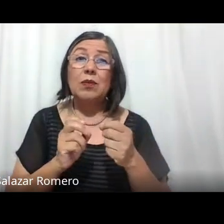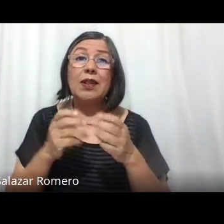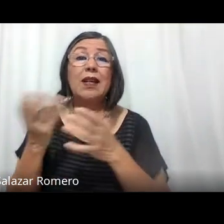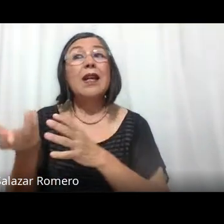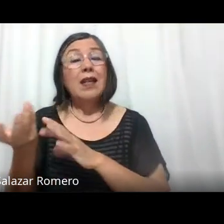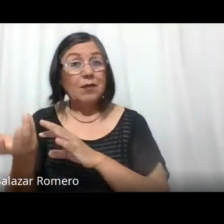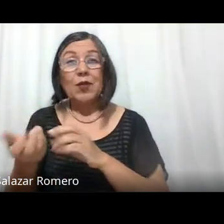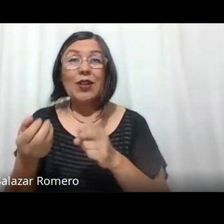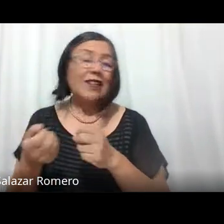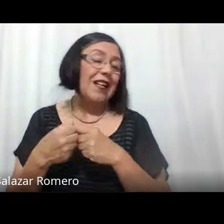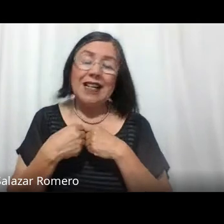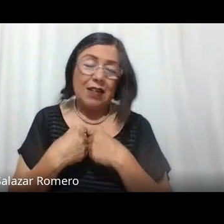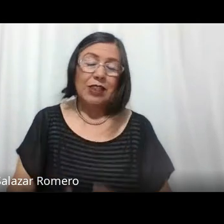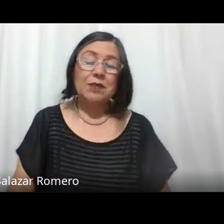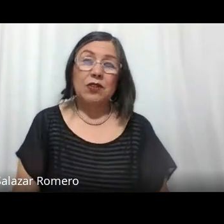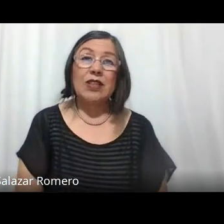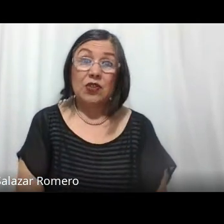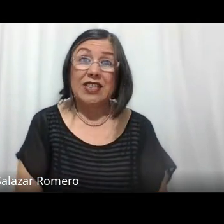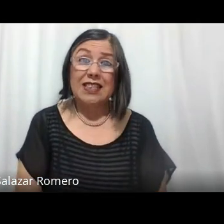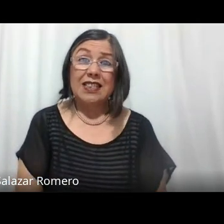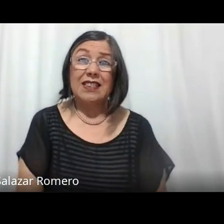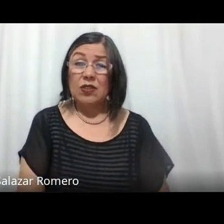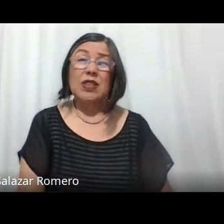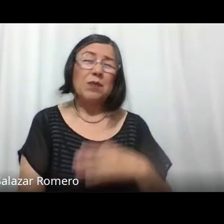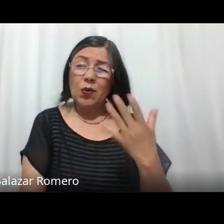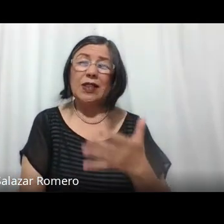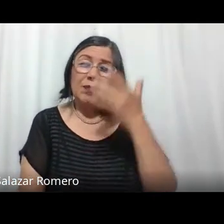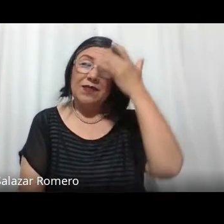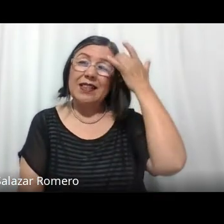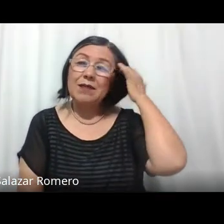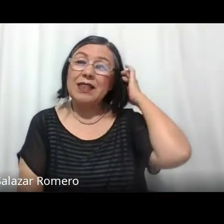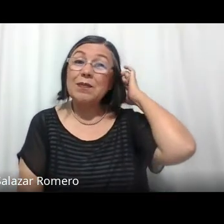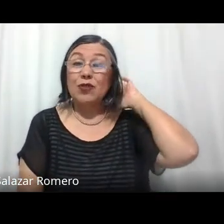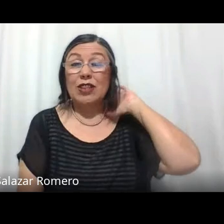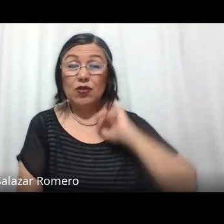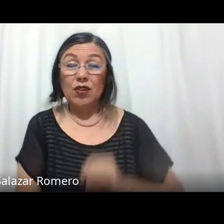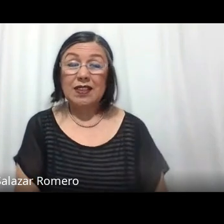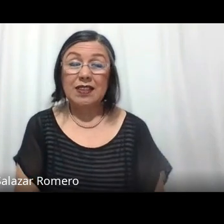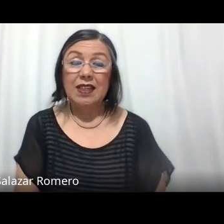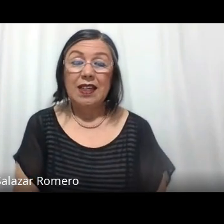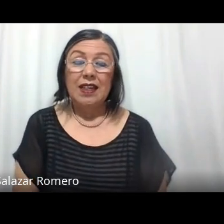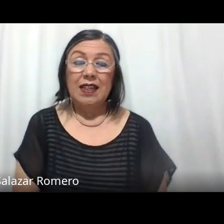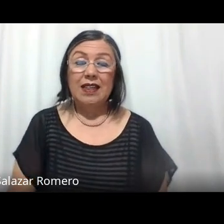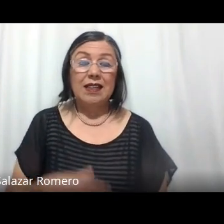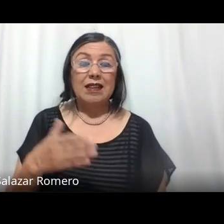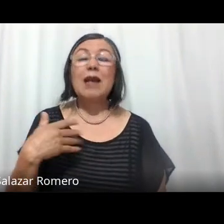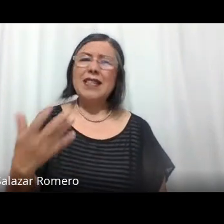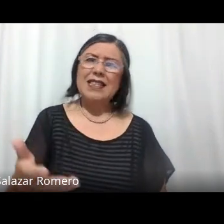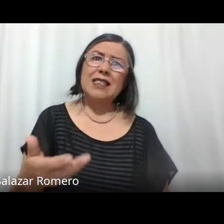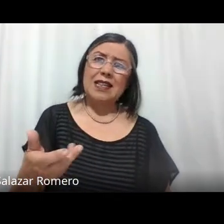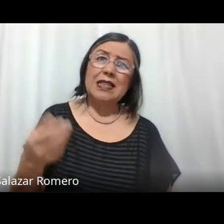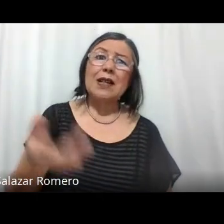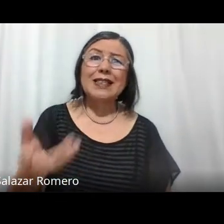enseñando, porque por lo general hay muchas personas oyentes, entonces busquen preferentemente personas sordas, ¿sí?